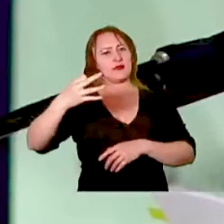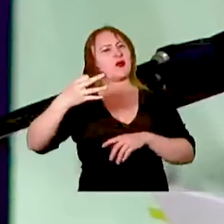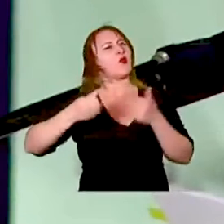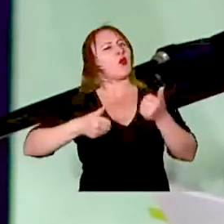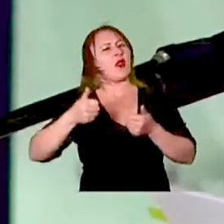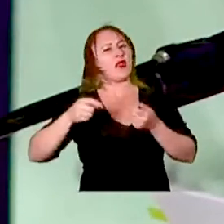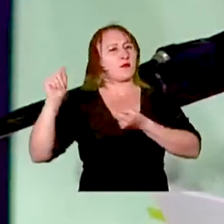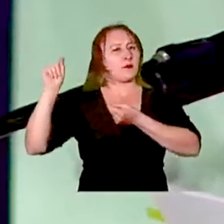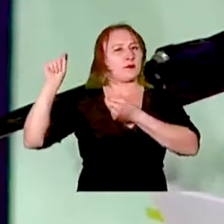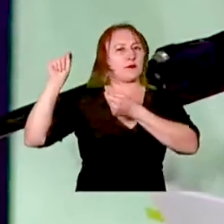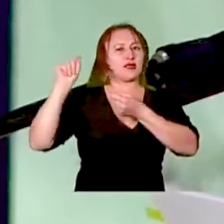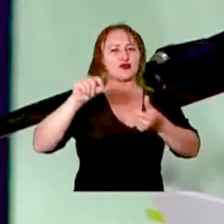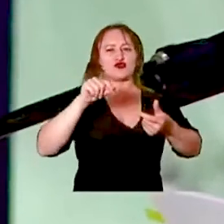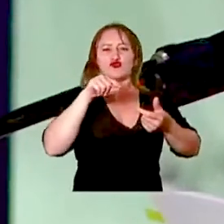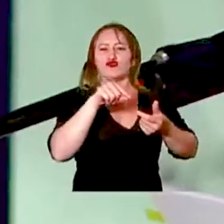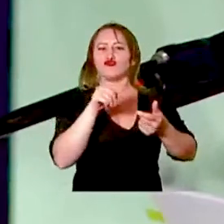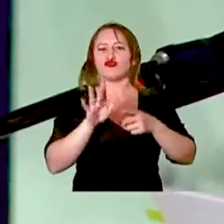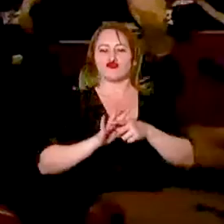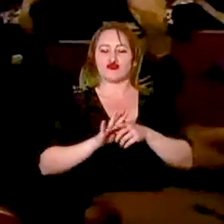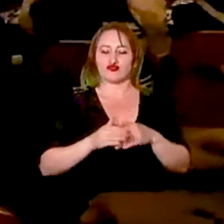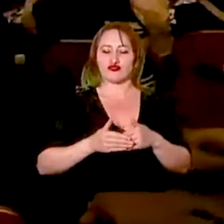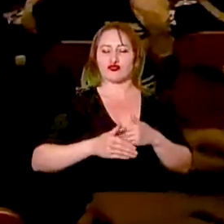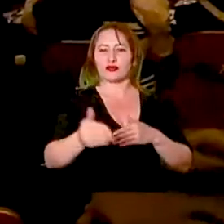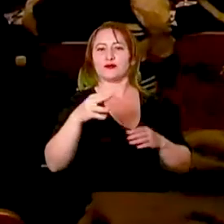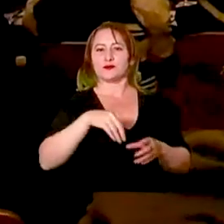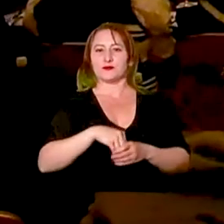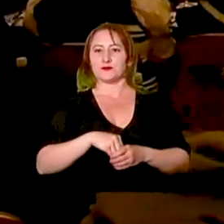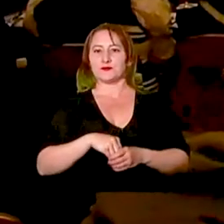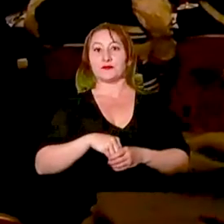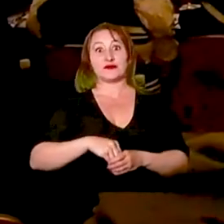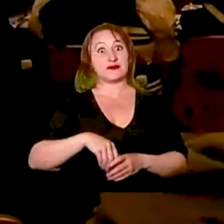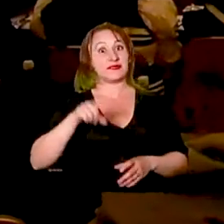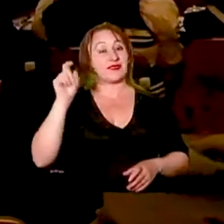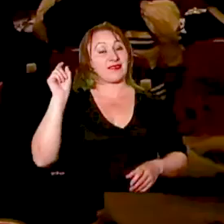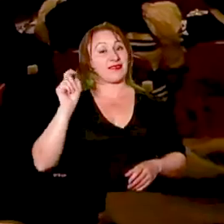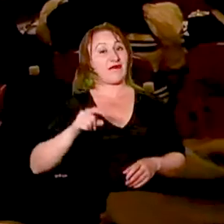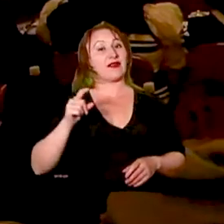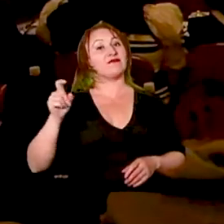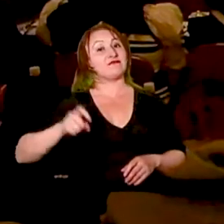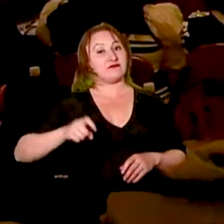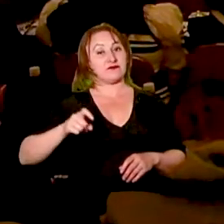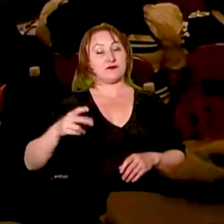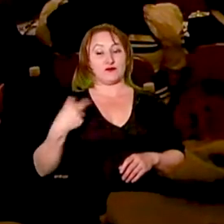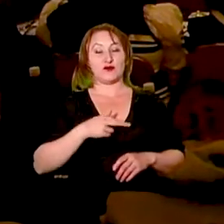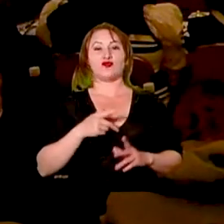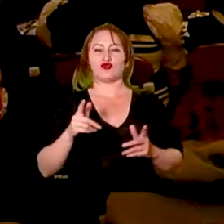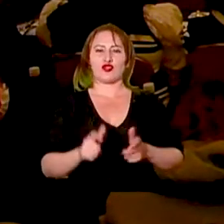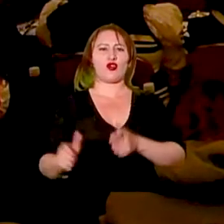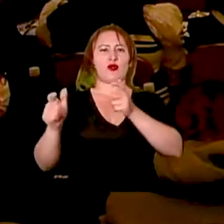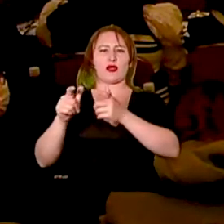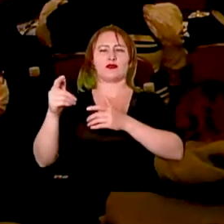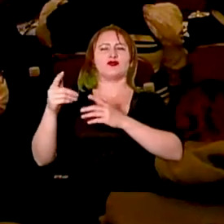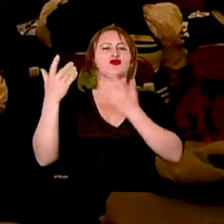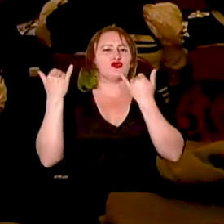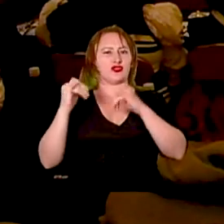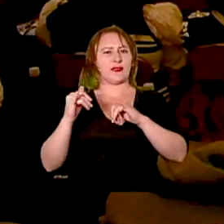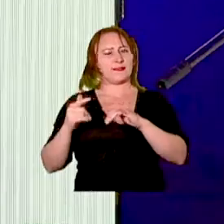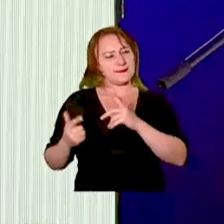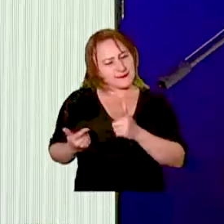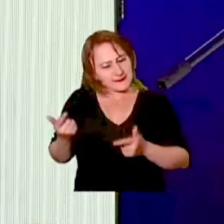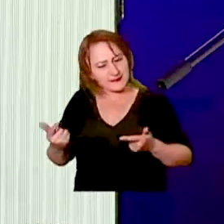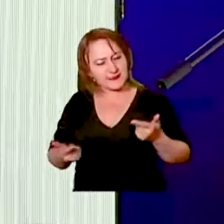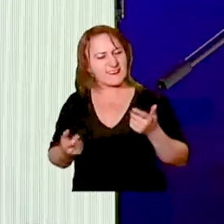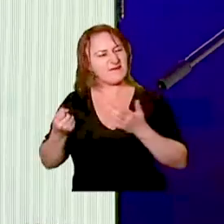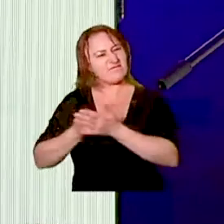de inversión en funcionamiento y ejecución interna. Necesitamos, y lo hicimos en el Congreso de la República, pelear